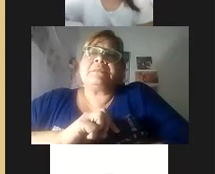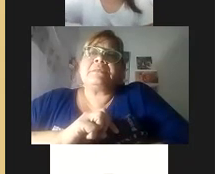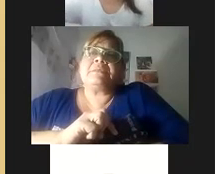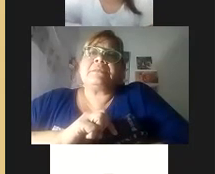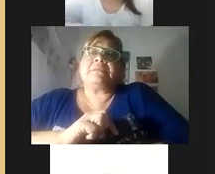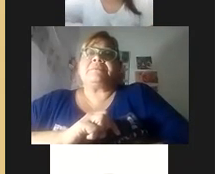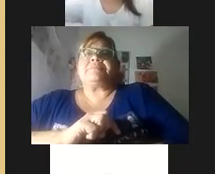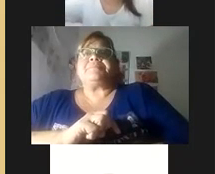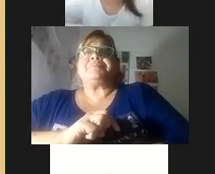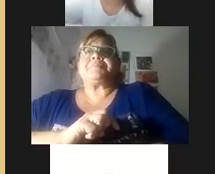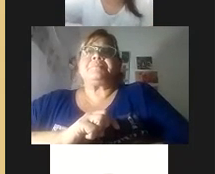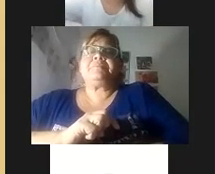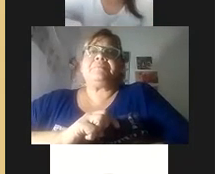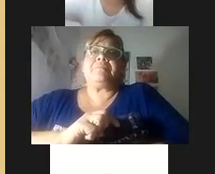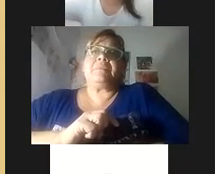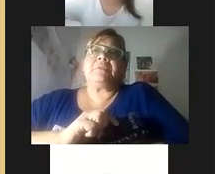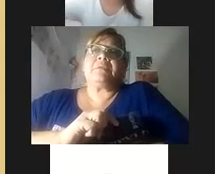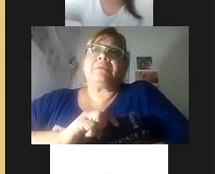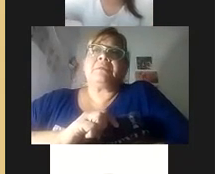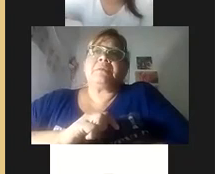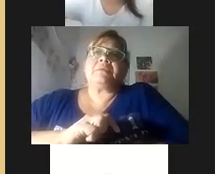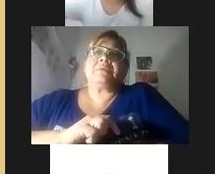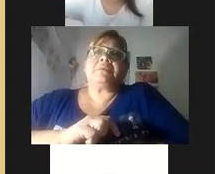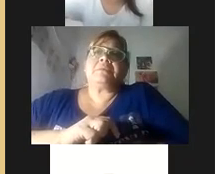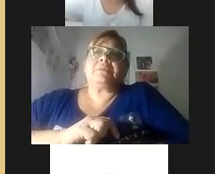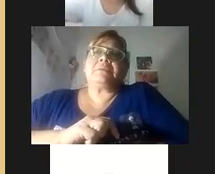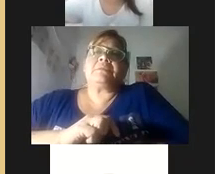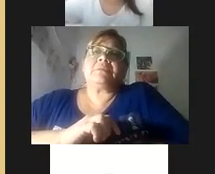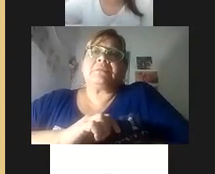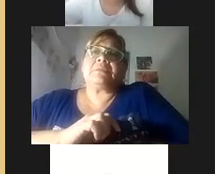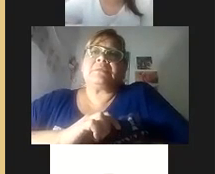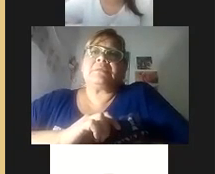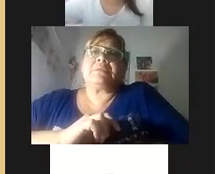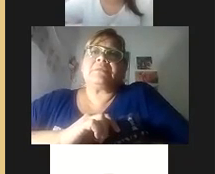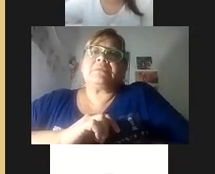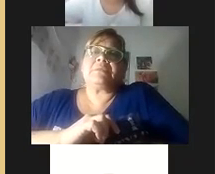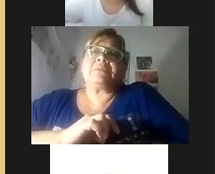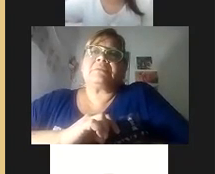lo que vos me decís tiene que ver con la osteoporosis, con